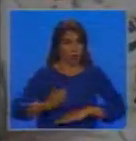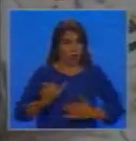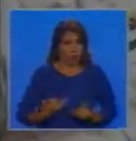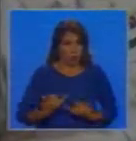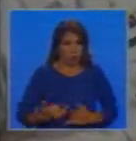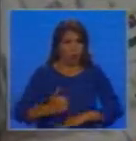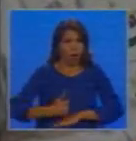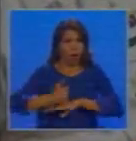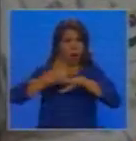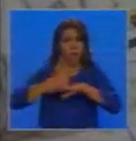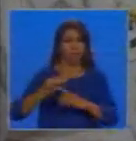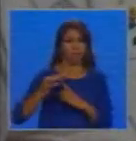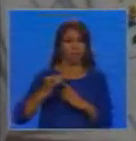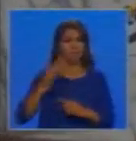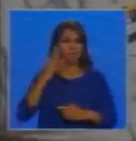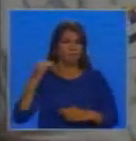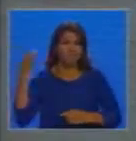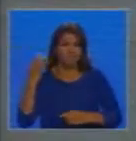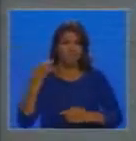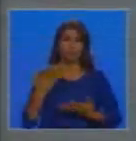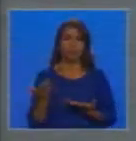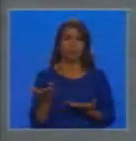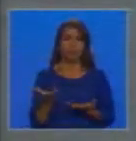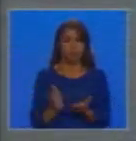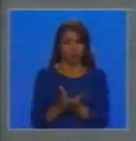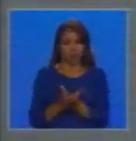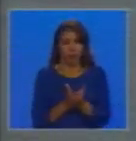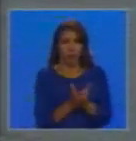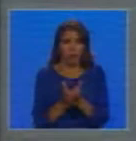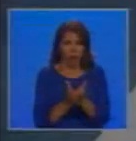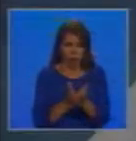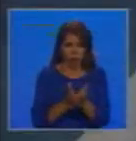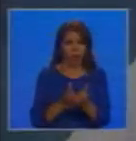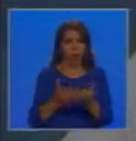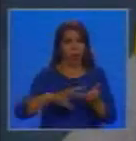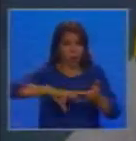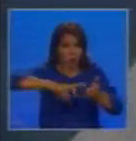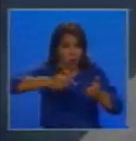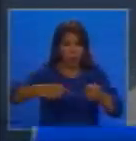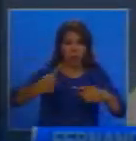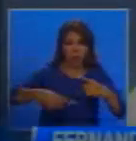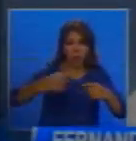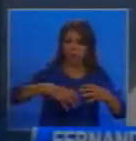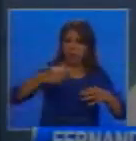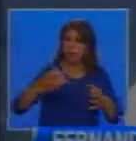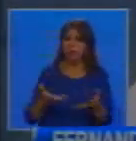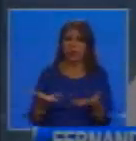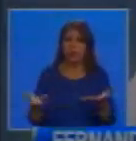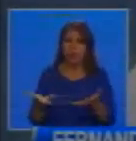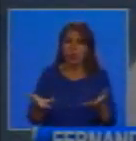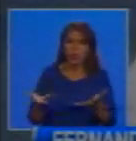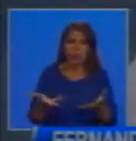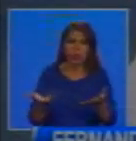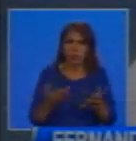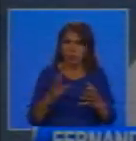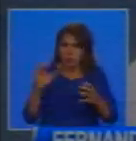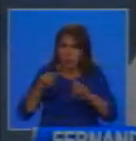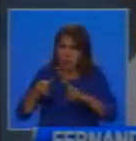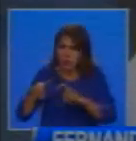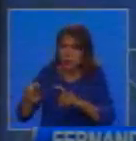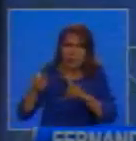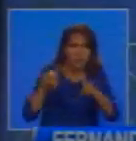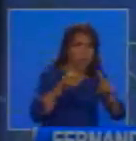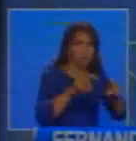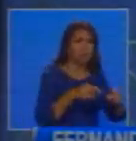de inteligencia a dónde están llegando los motores fuera de borda. Yo creo que la gente entre los pescadores saben quiénes son los delincuentes del